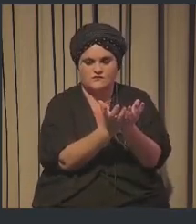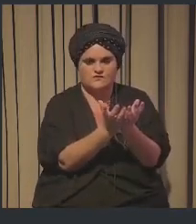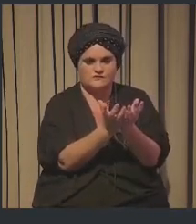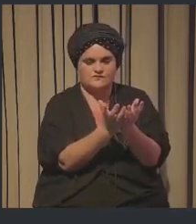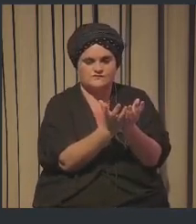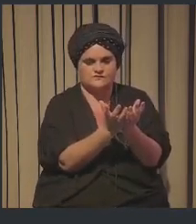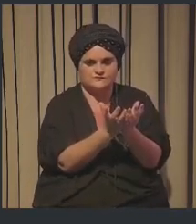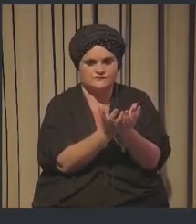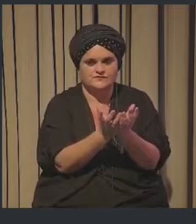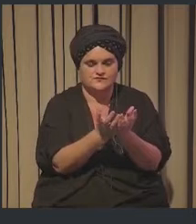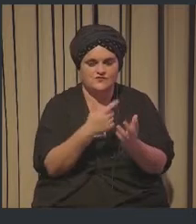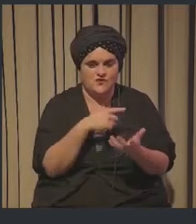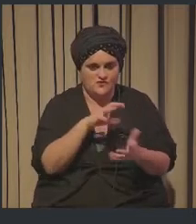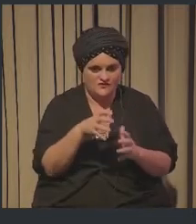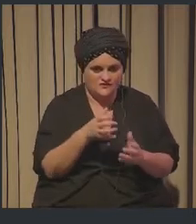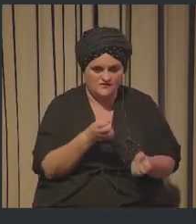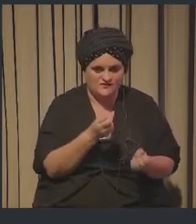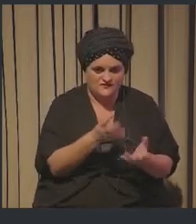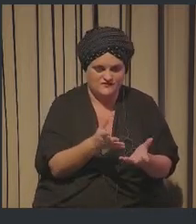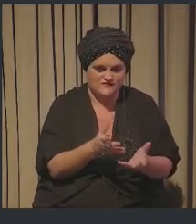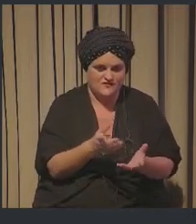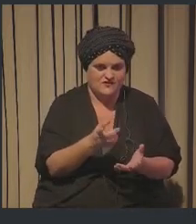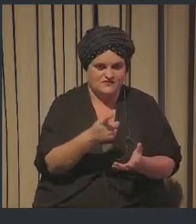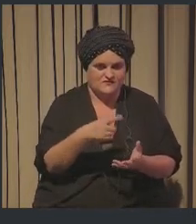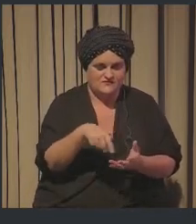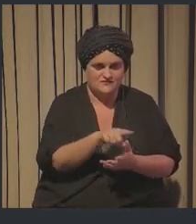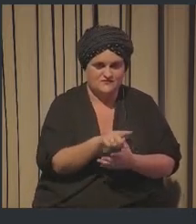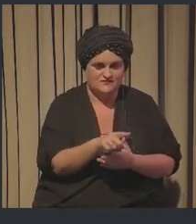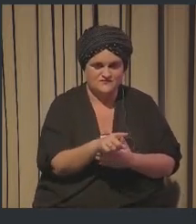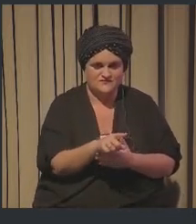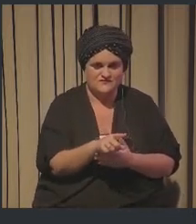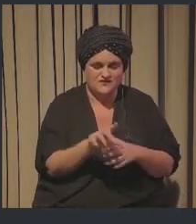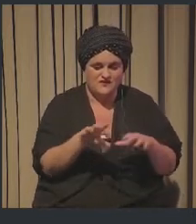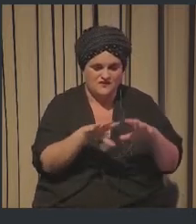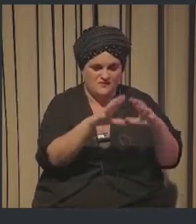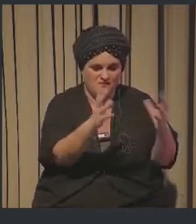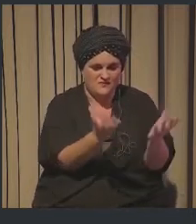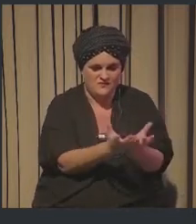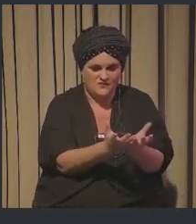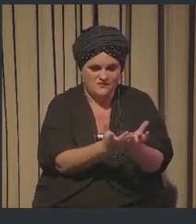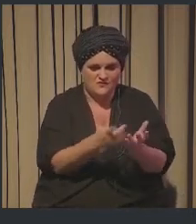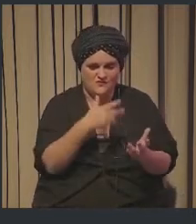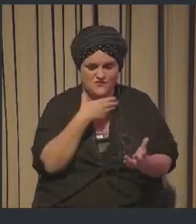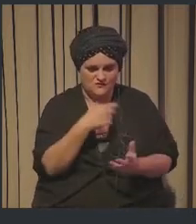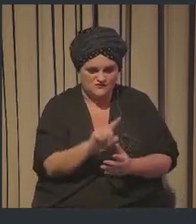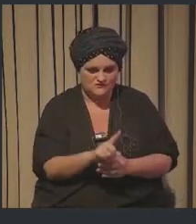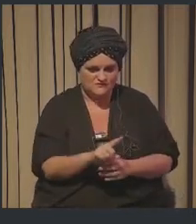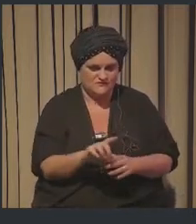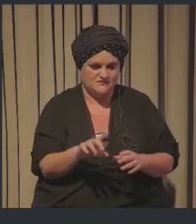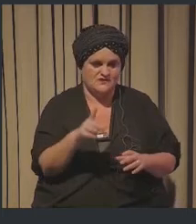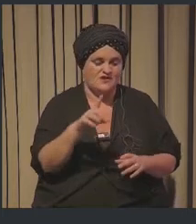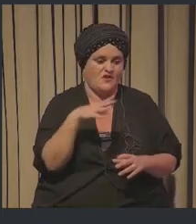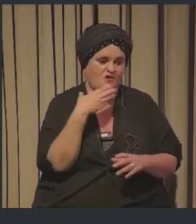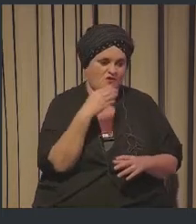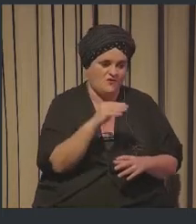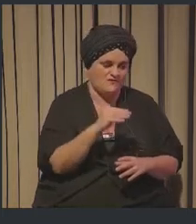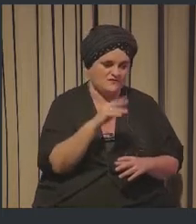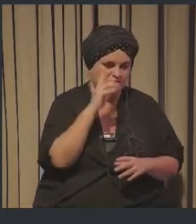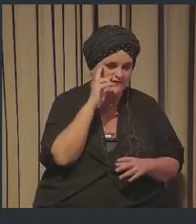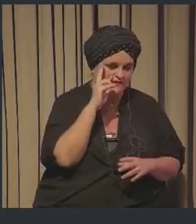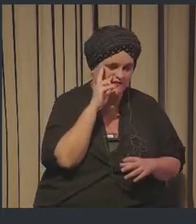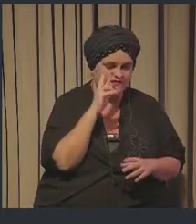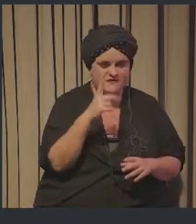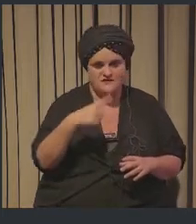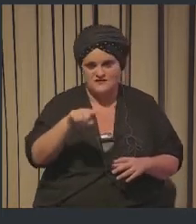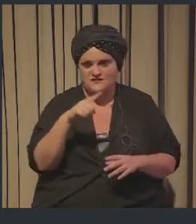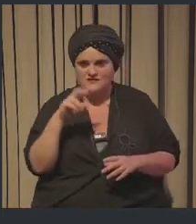Os voy a dar una noticia. No les caéis bien. No ven el mundo como vosotros. Están pasando por una experiencia distinta